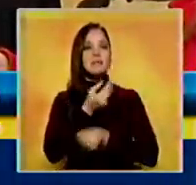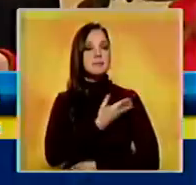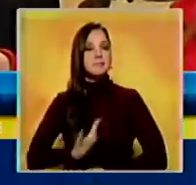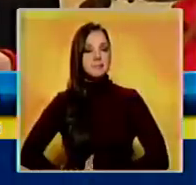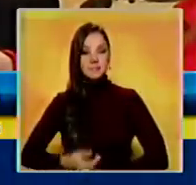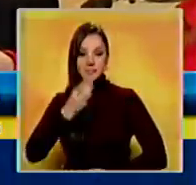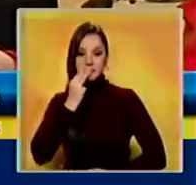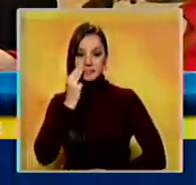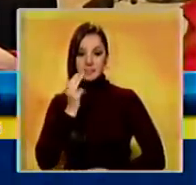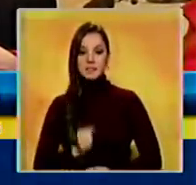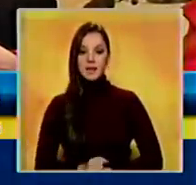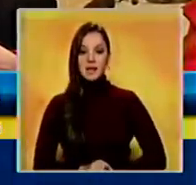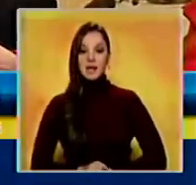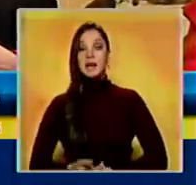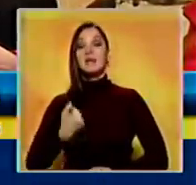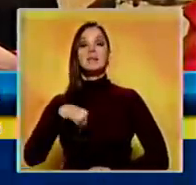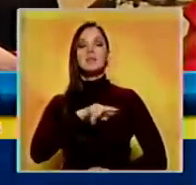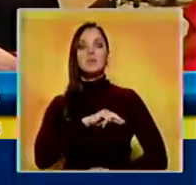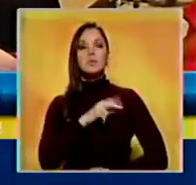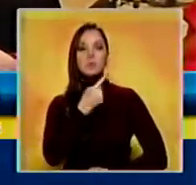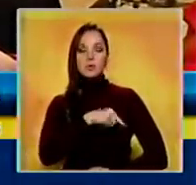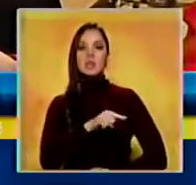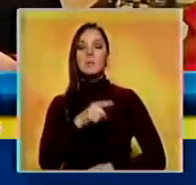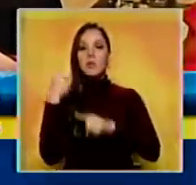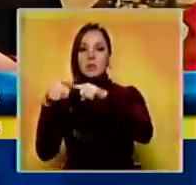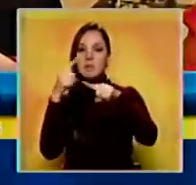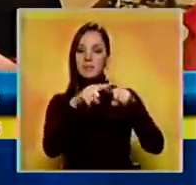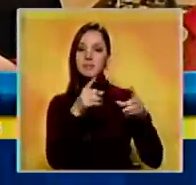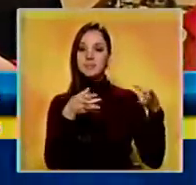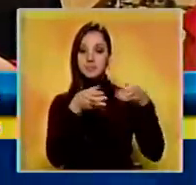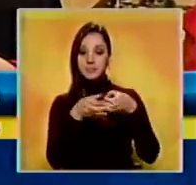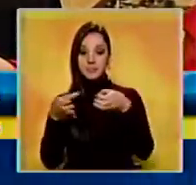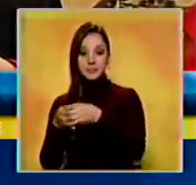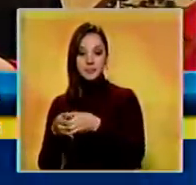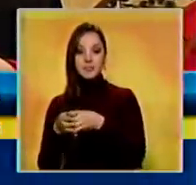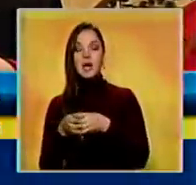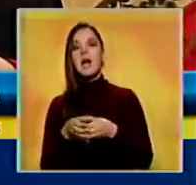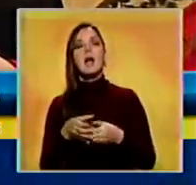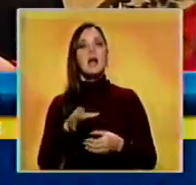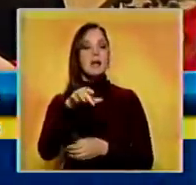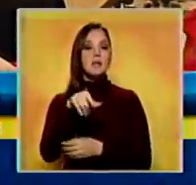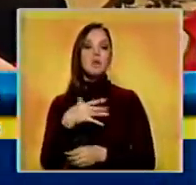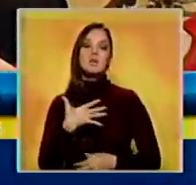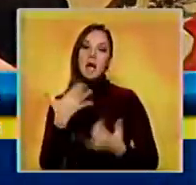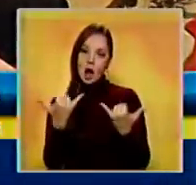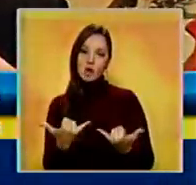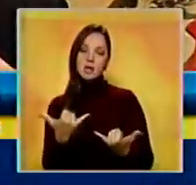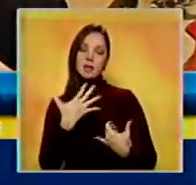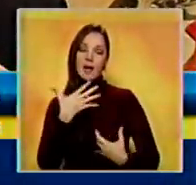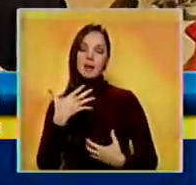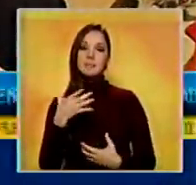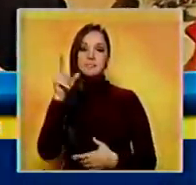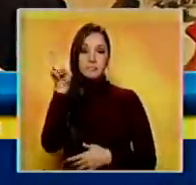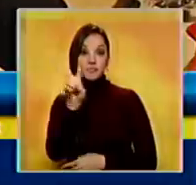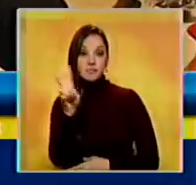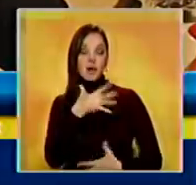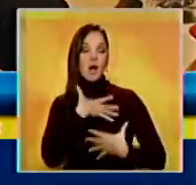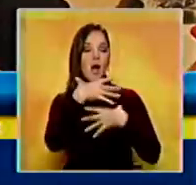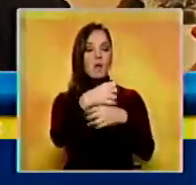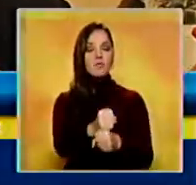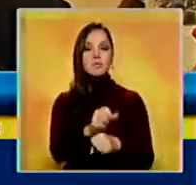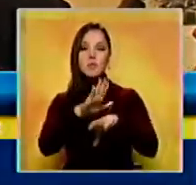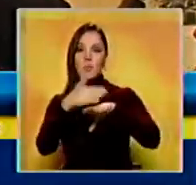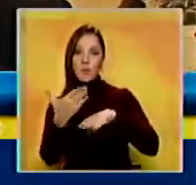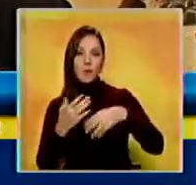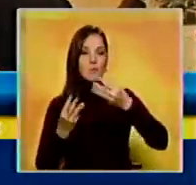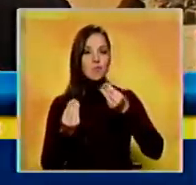profundamente productivas. Uno de los temas fundamentales que destaca es la profunda confianza que existe en nuestro país, la visión de respaldo que existe